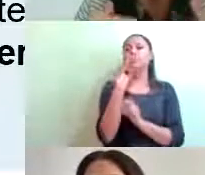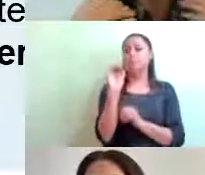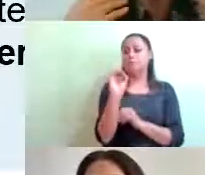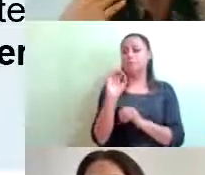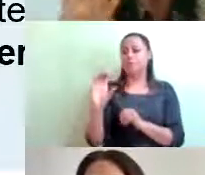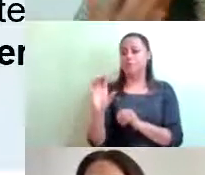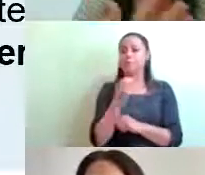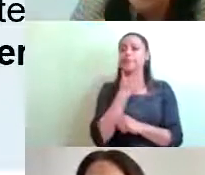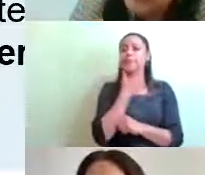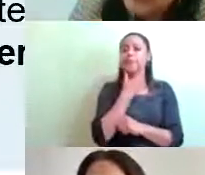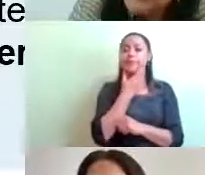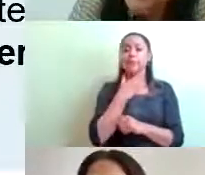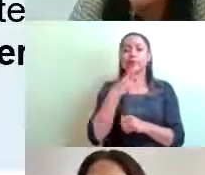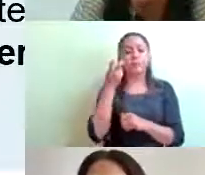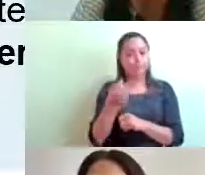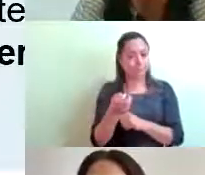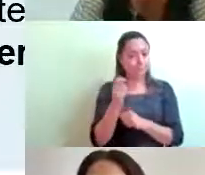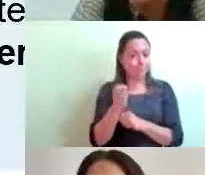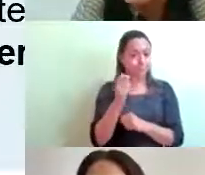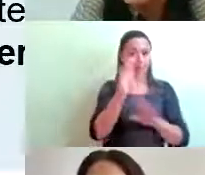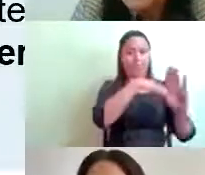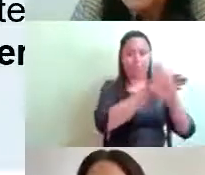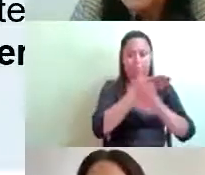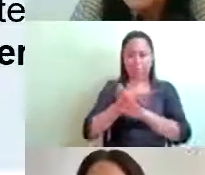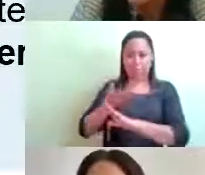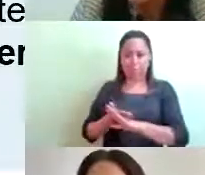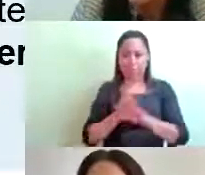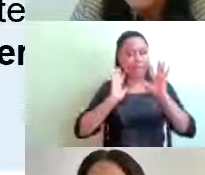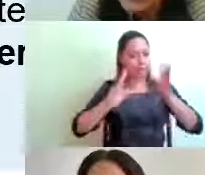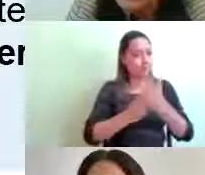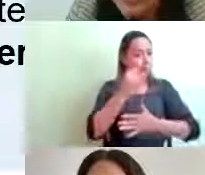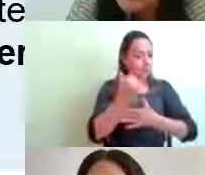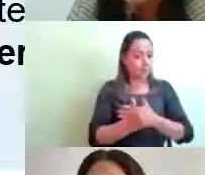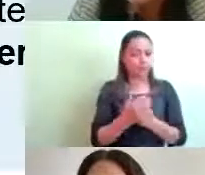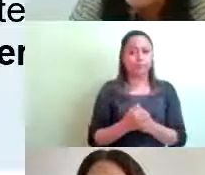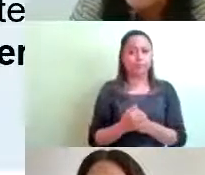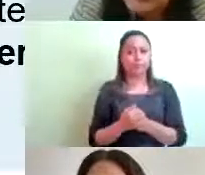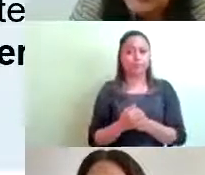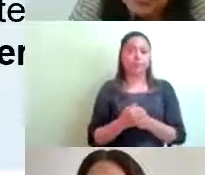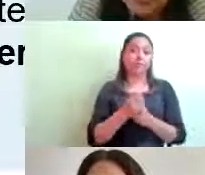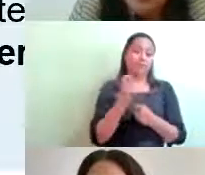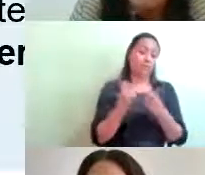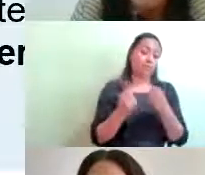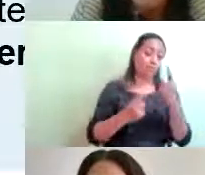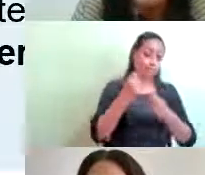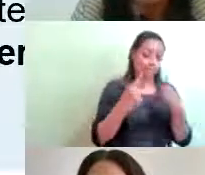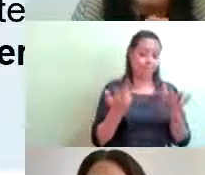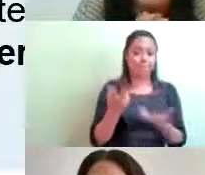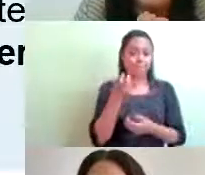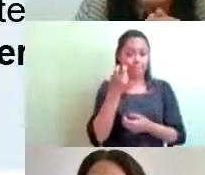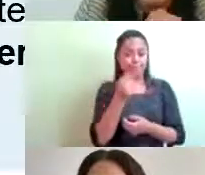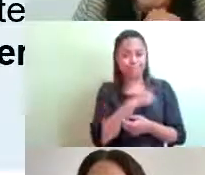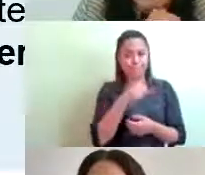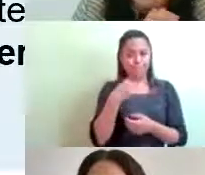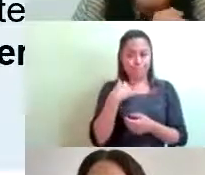eso significaría todos los impactos que ya están proyectados y que algunos de ellos los